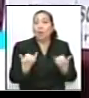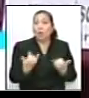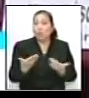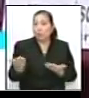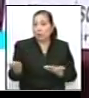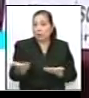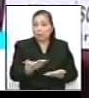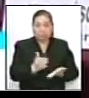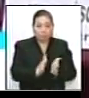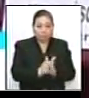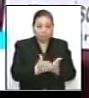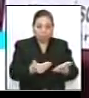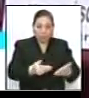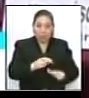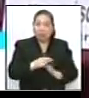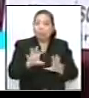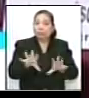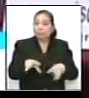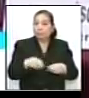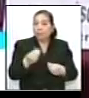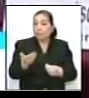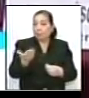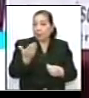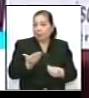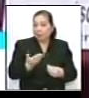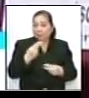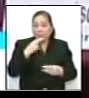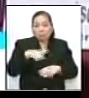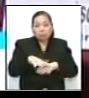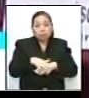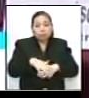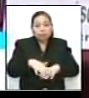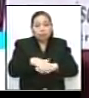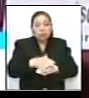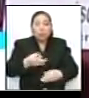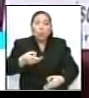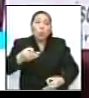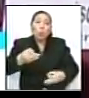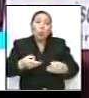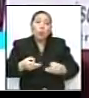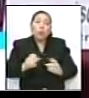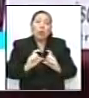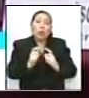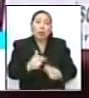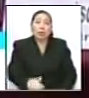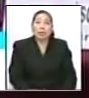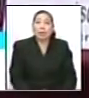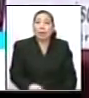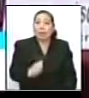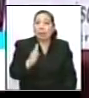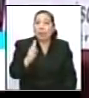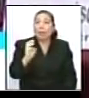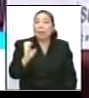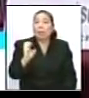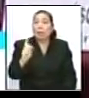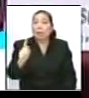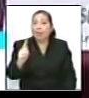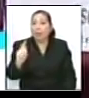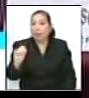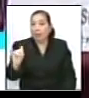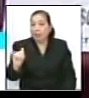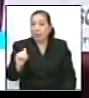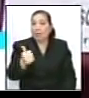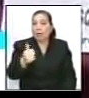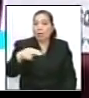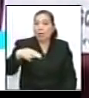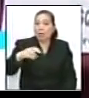sus carpetas el proyecto de admisión del pedido de levantamiento de inmunidad de proceso de la congresista Betty Ananculí, solicitado